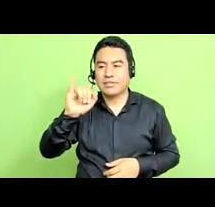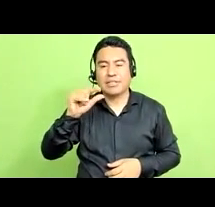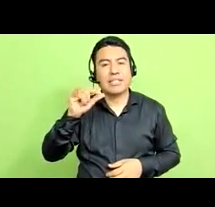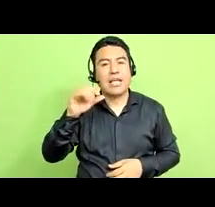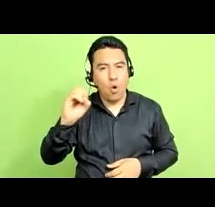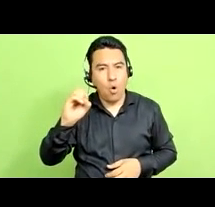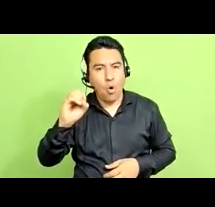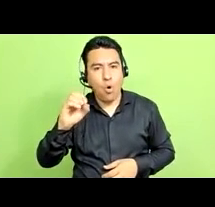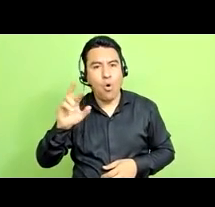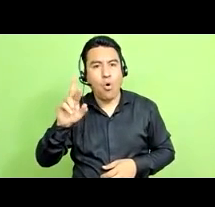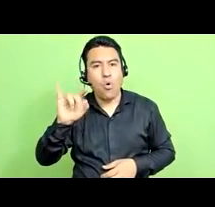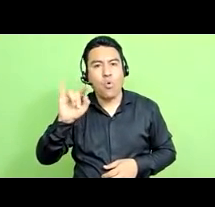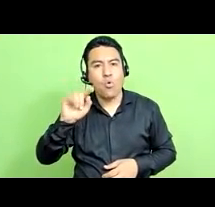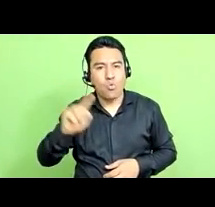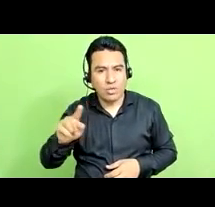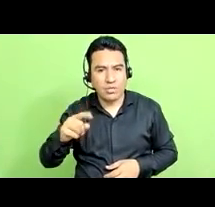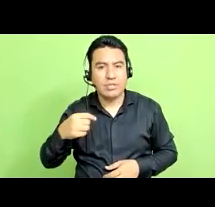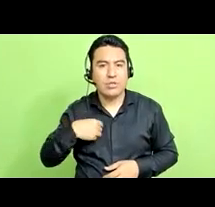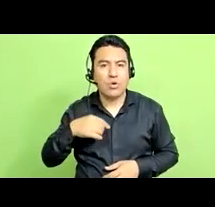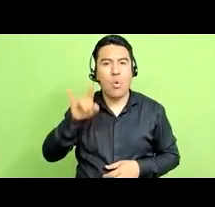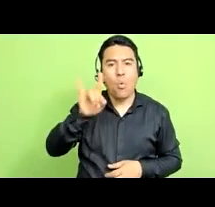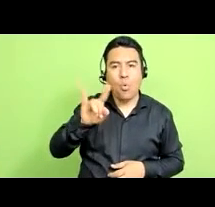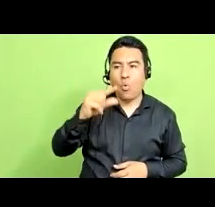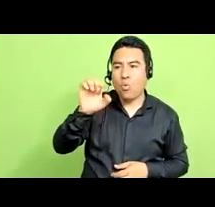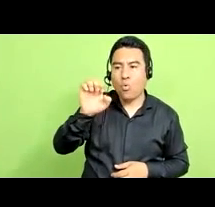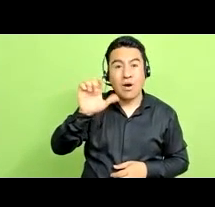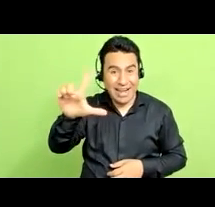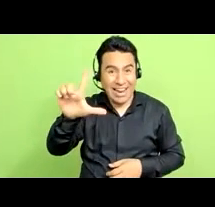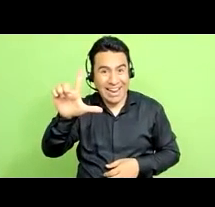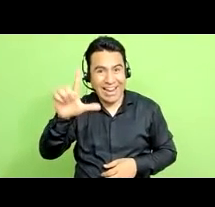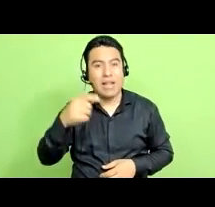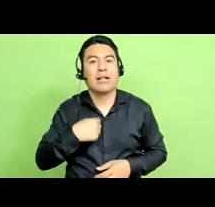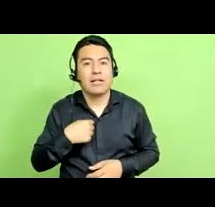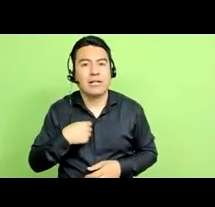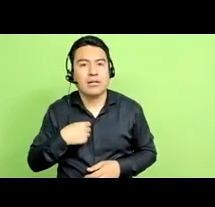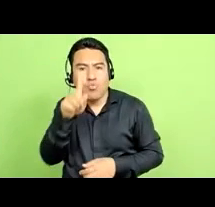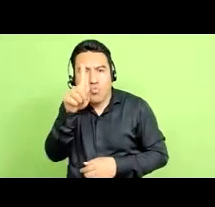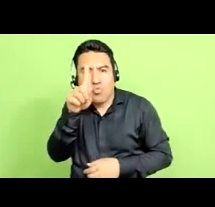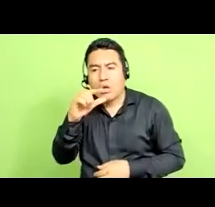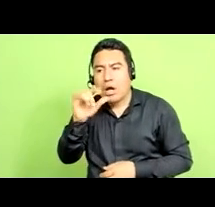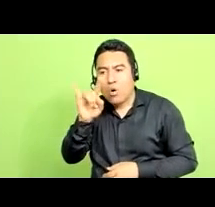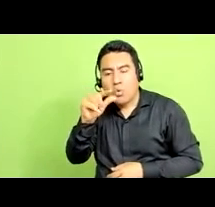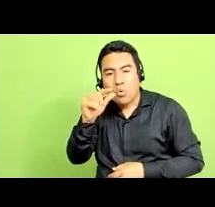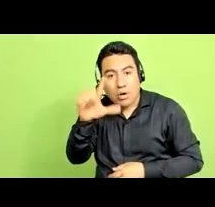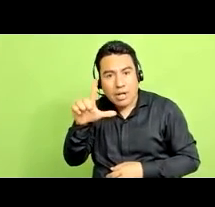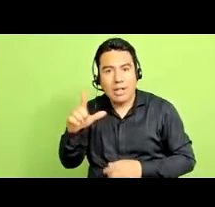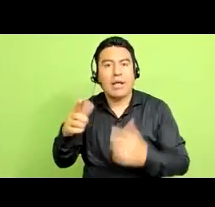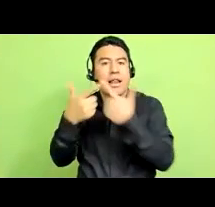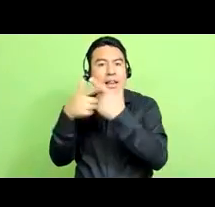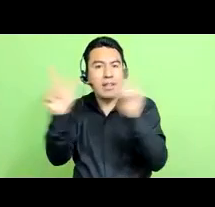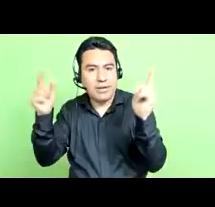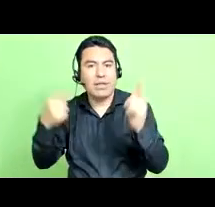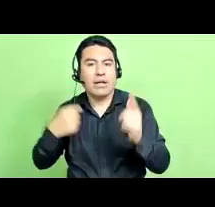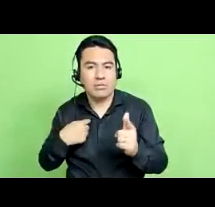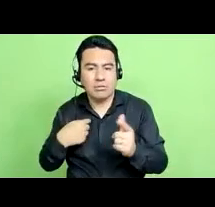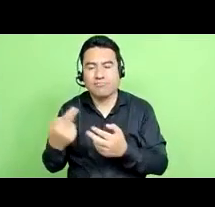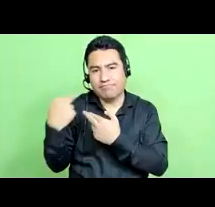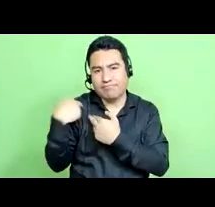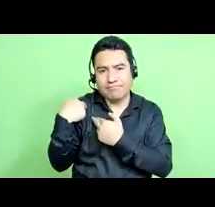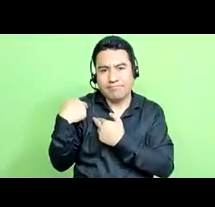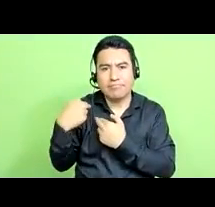logela de aquí de la libertad uno de los geles entonces en el ámbito educativo